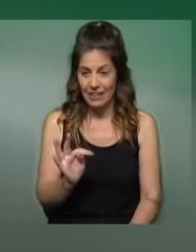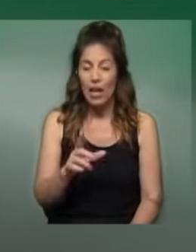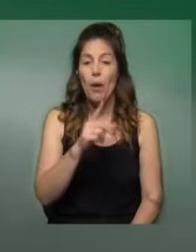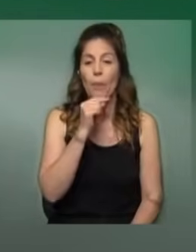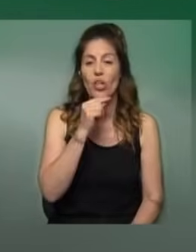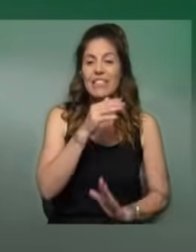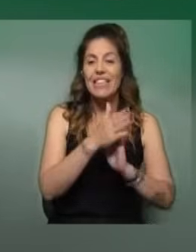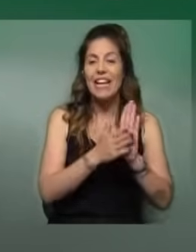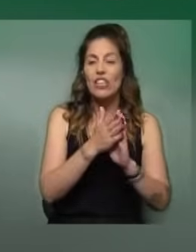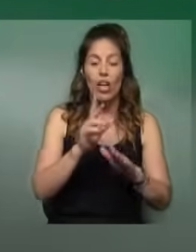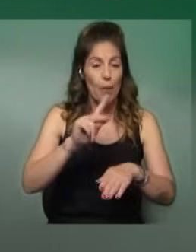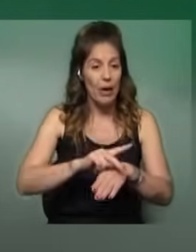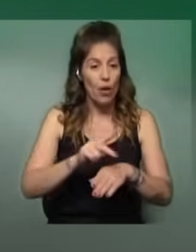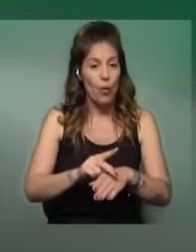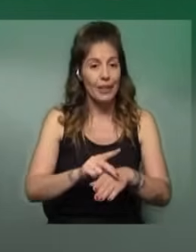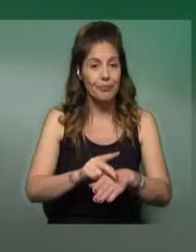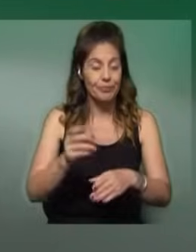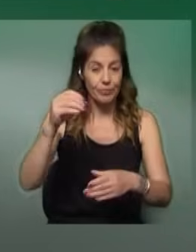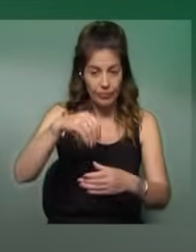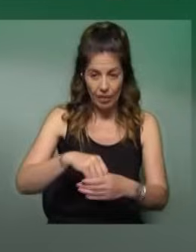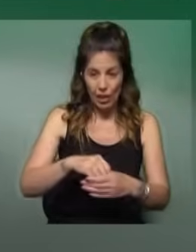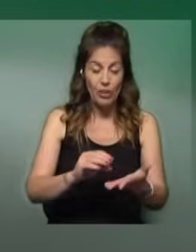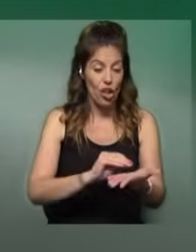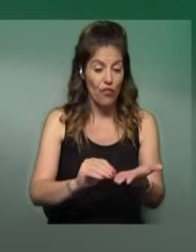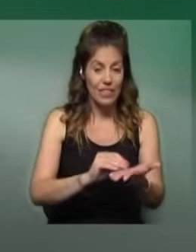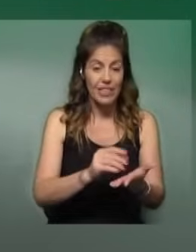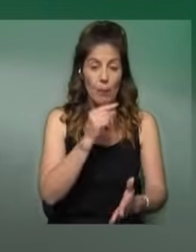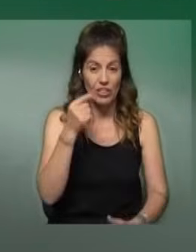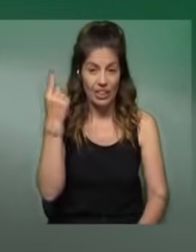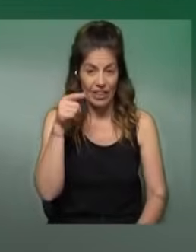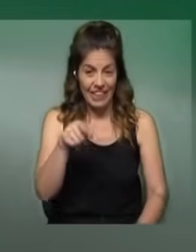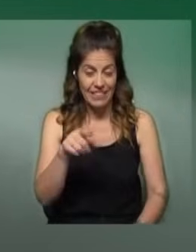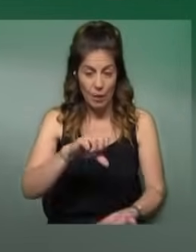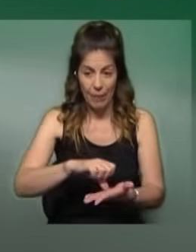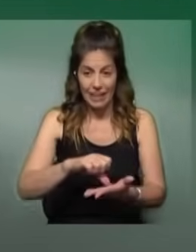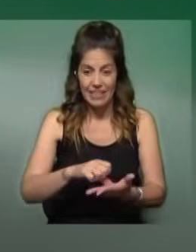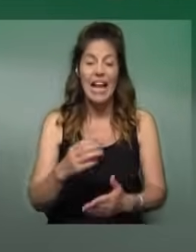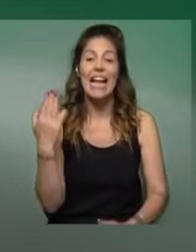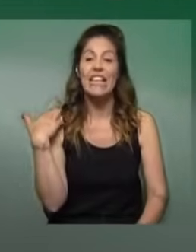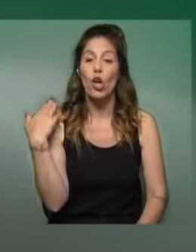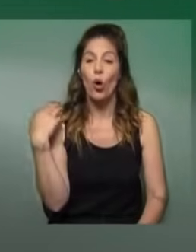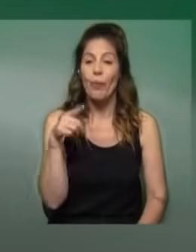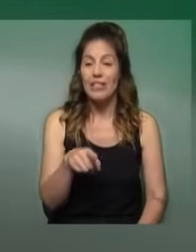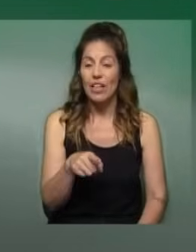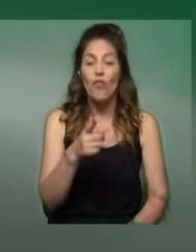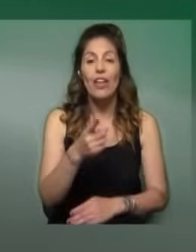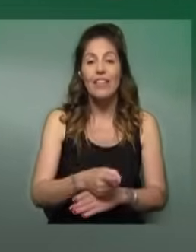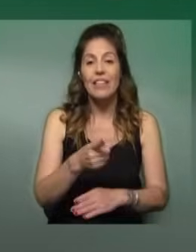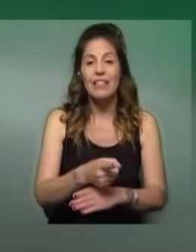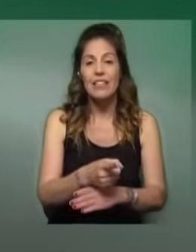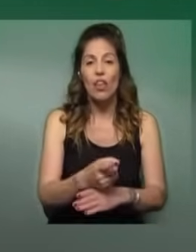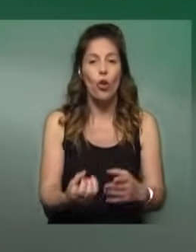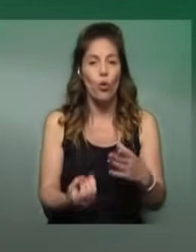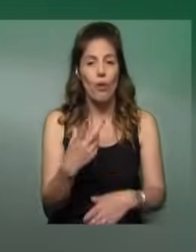Nacional de Paraguay intervino la oficina de Interpol de ese país y además el comisario Víctor Flores Montiel fue designado